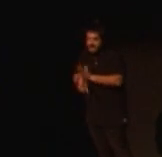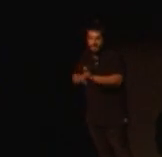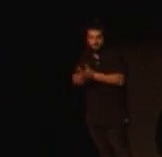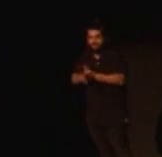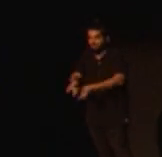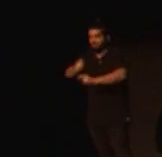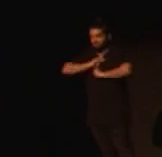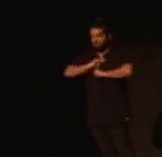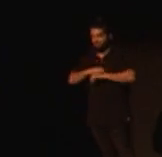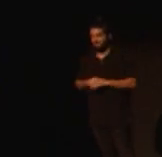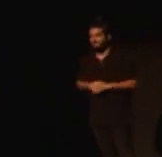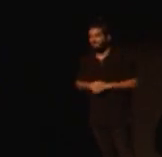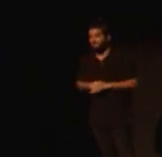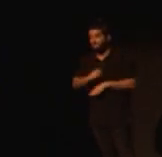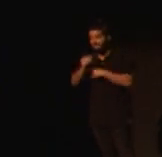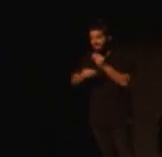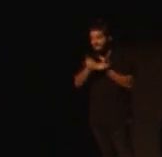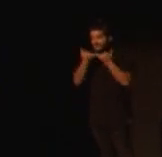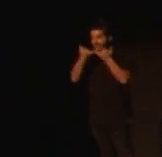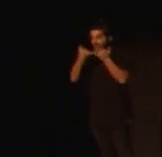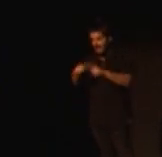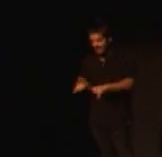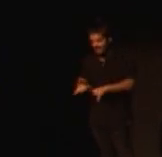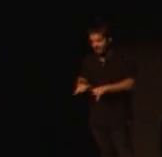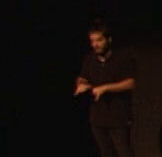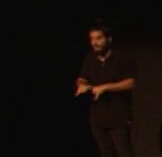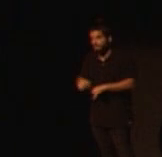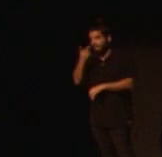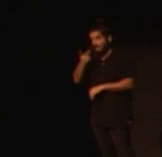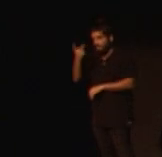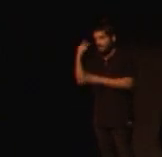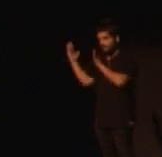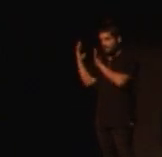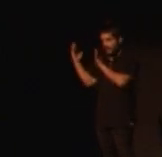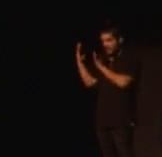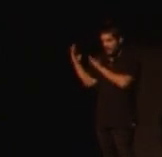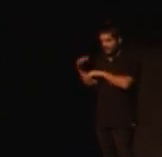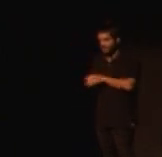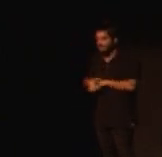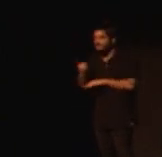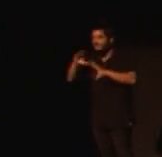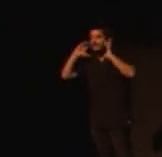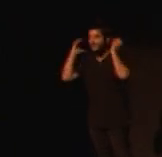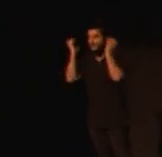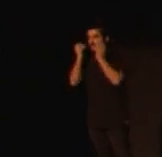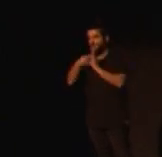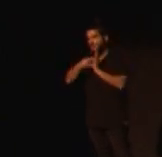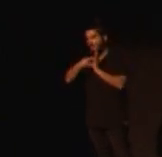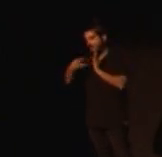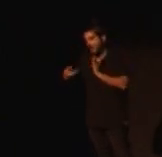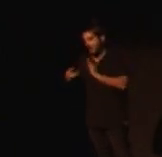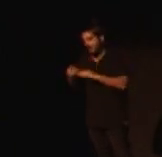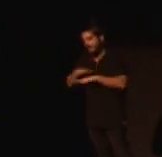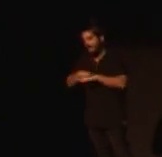hemos organizado un gran número de eventos sectoriales y dos ediciones de un Congreso Internacional de Tecnología Emocional para ayudar a modelar el proyecto y su